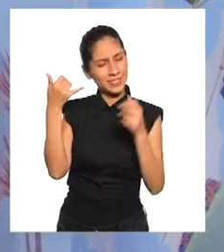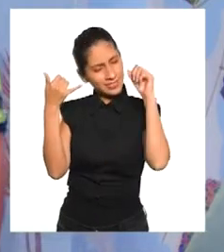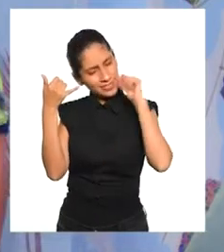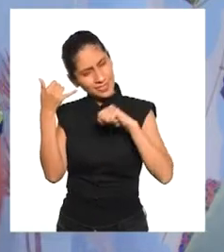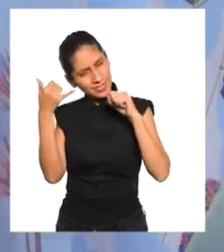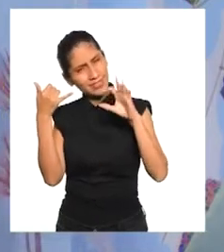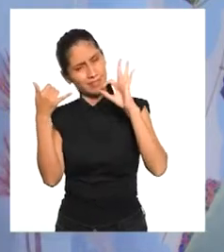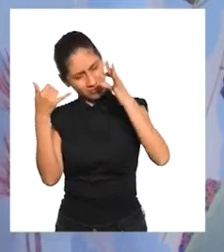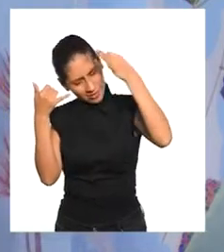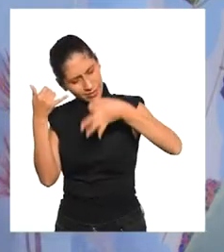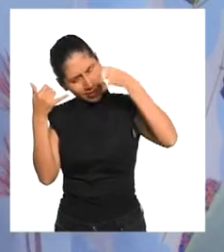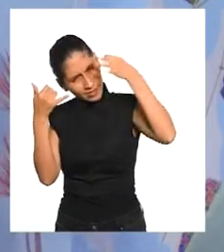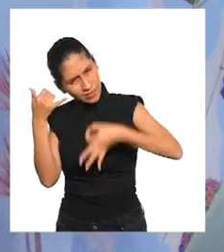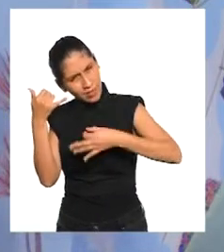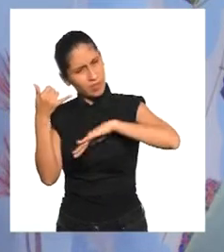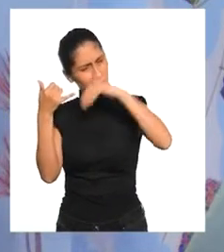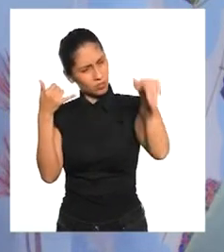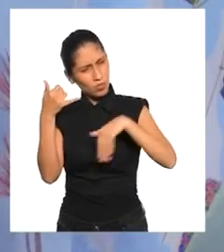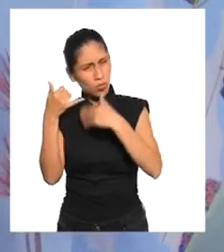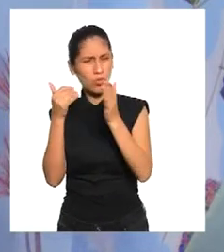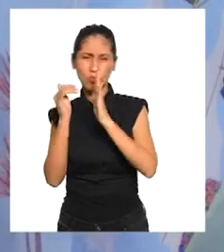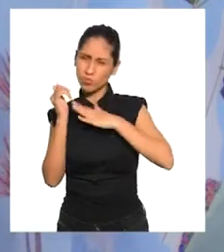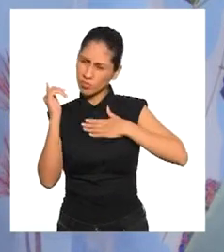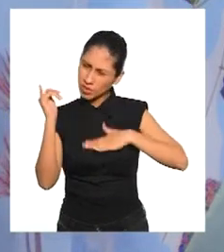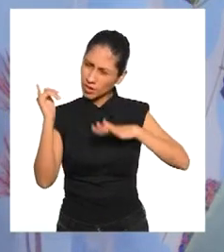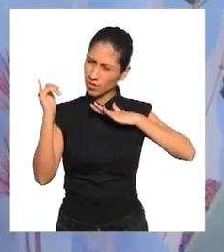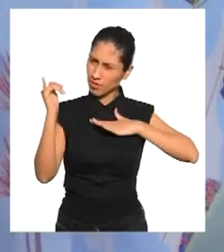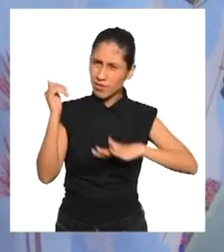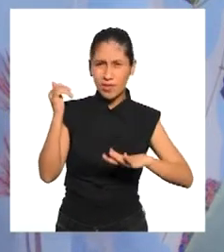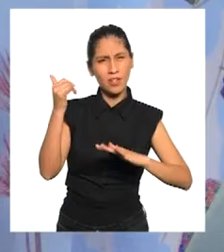Sí, te lo juro, todo tranquilo.